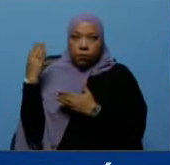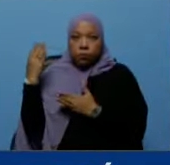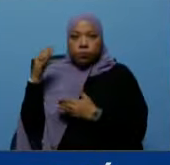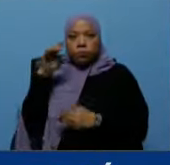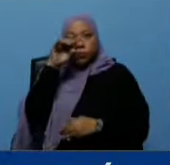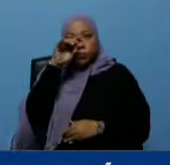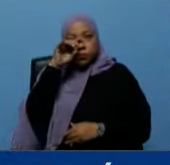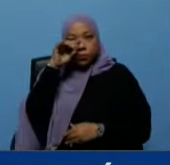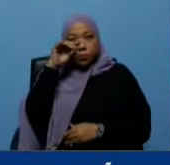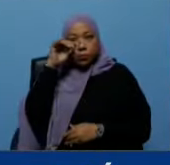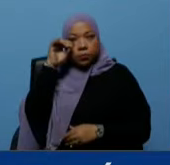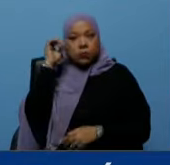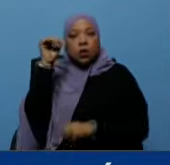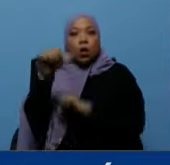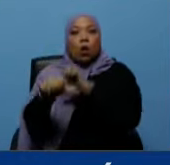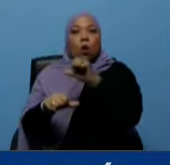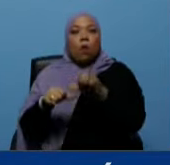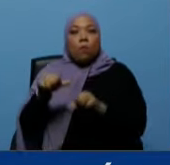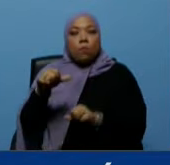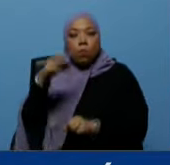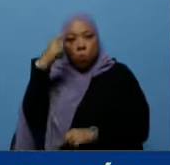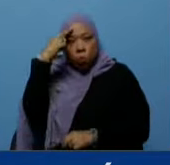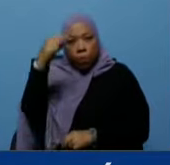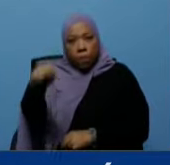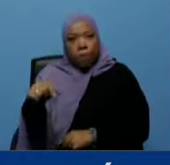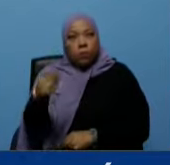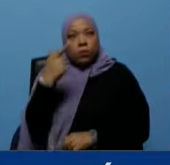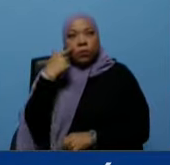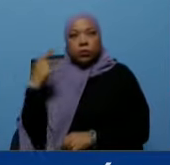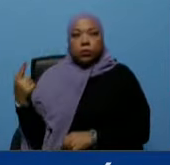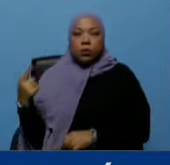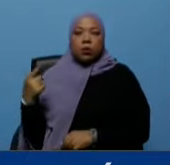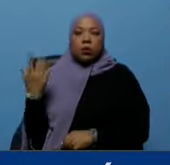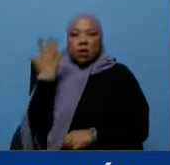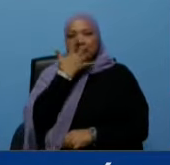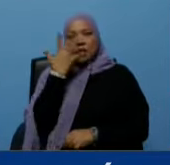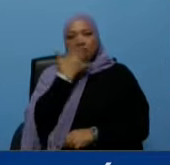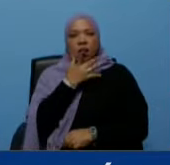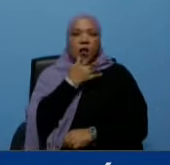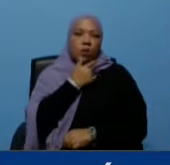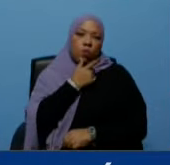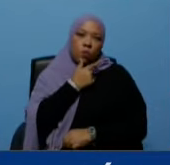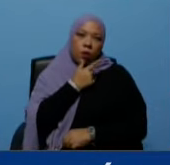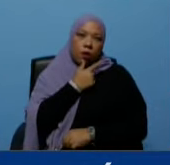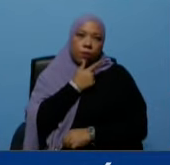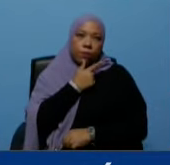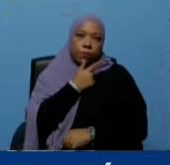de Puerto Cabello, Juan Carlos Betancourt Uribe.